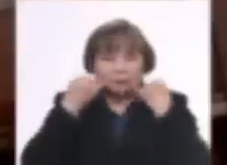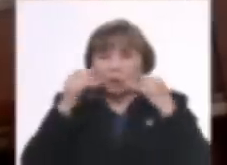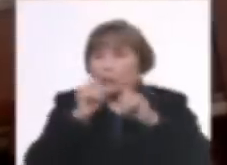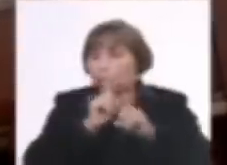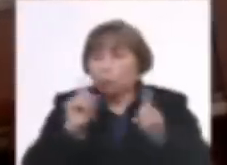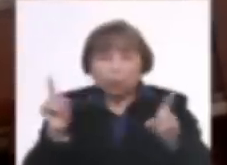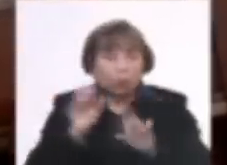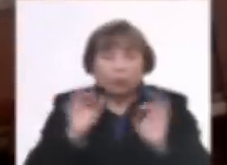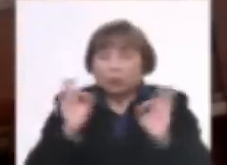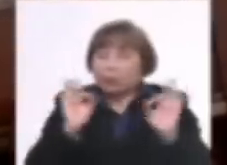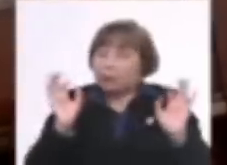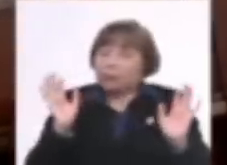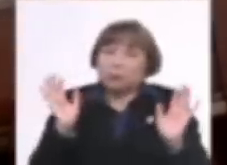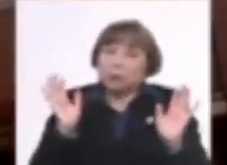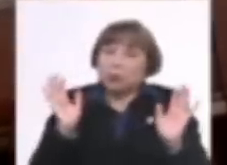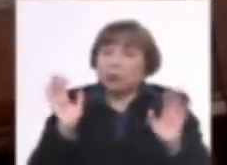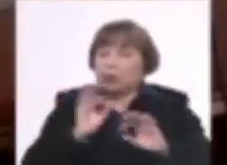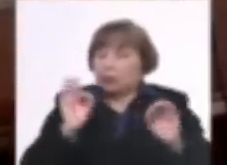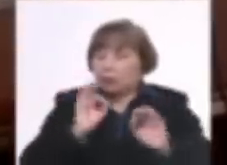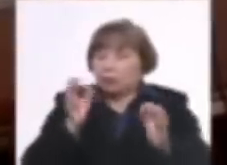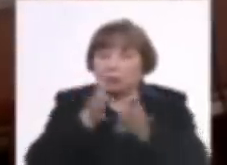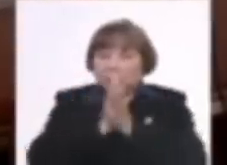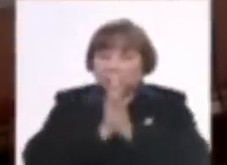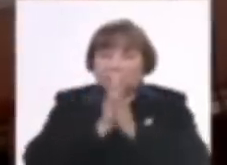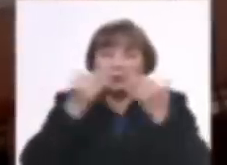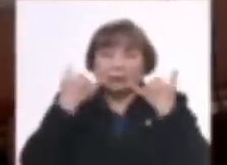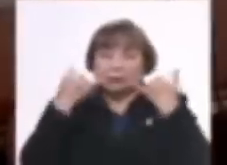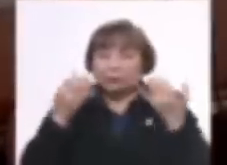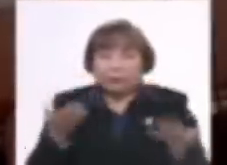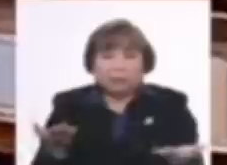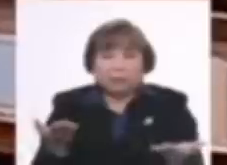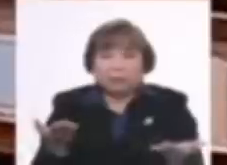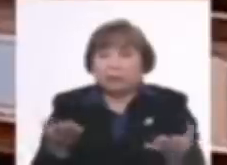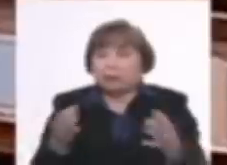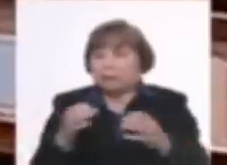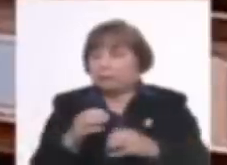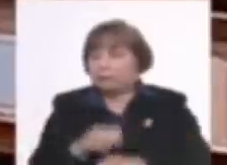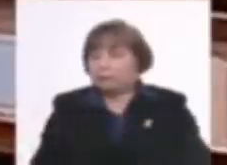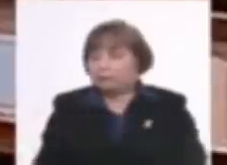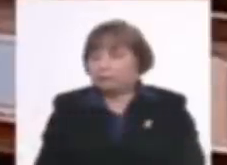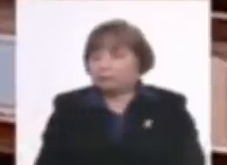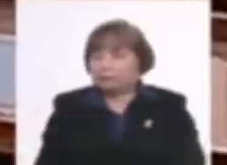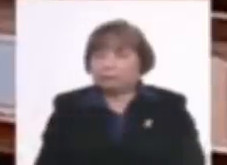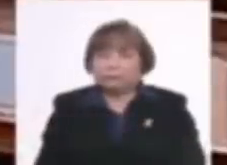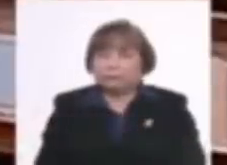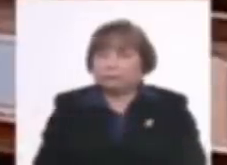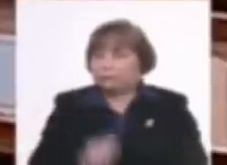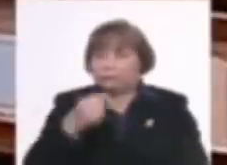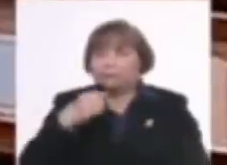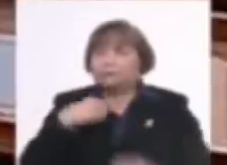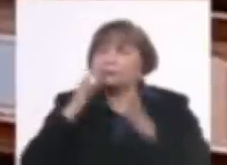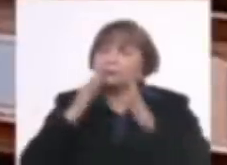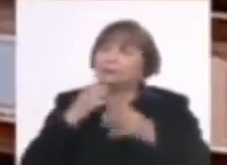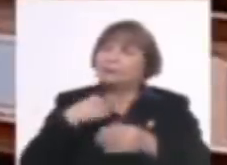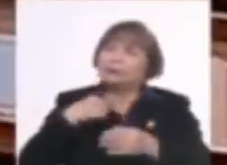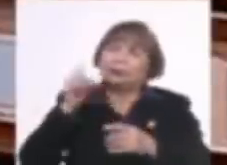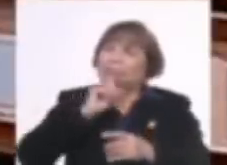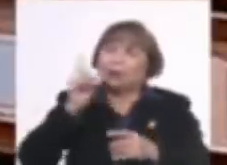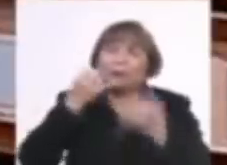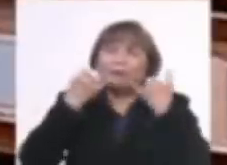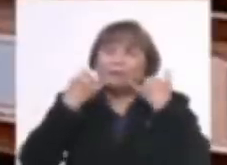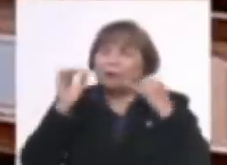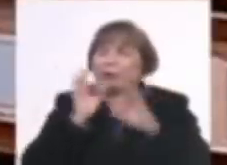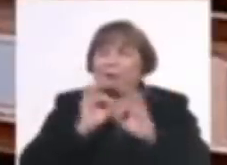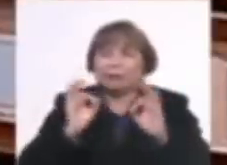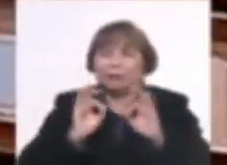lo hace. De repente no le han pedido el informe. Congresista, yo no elaboro informes para Espino. Yo